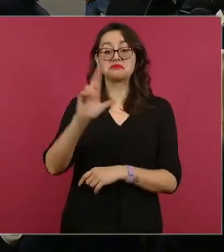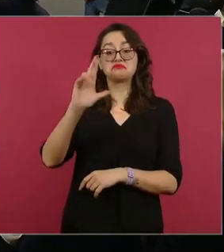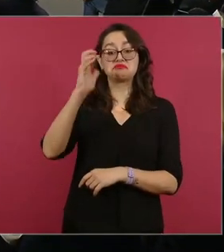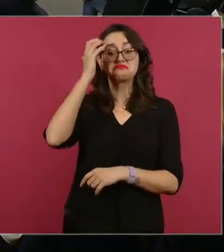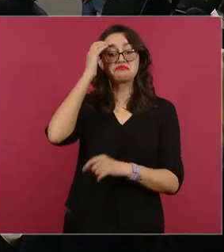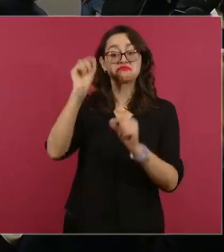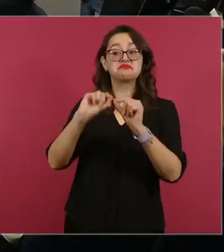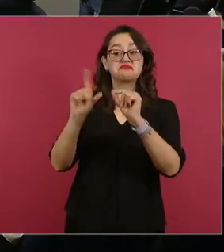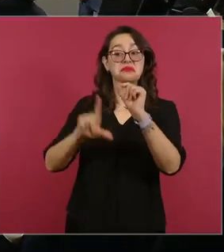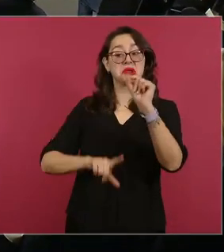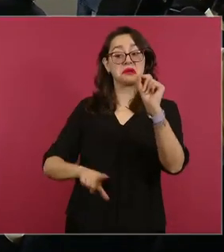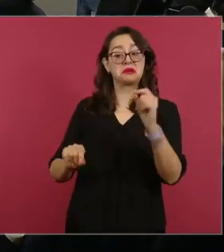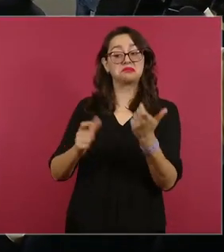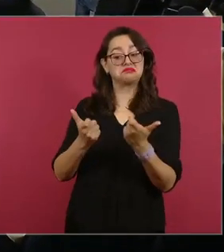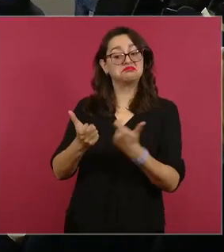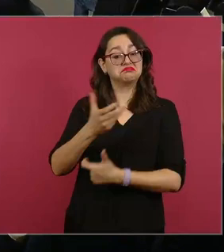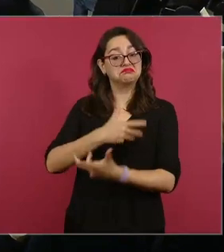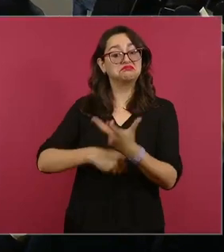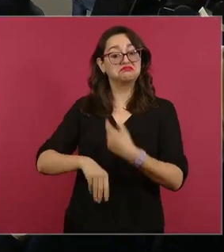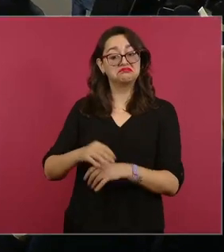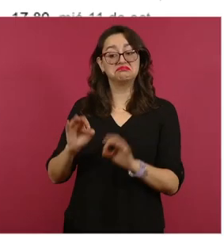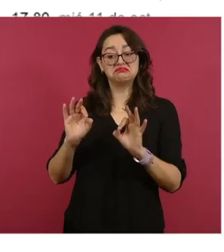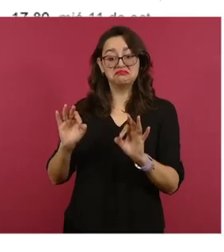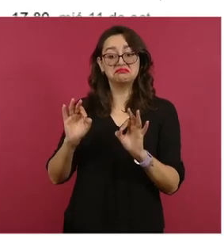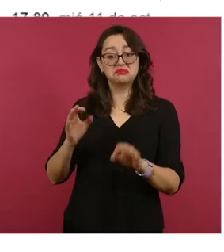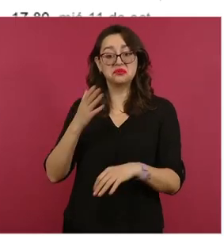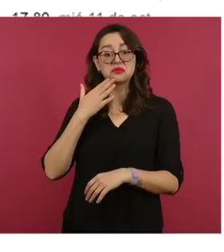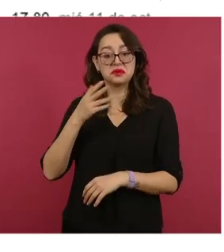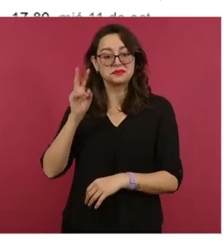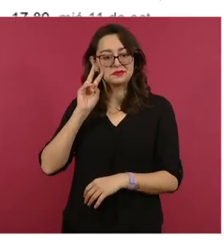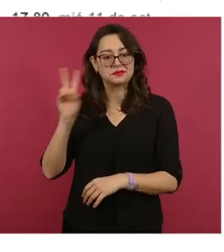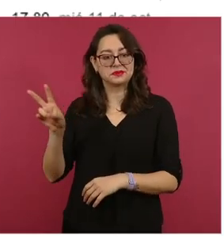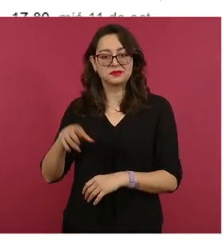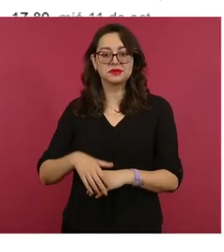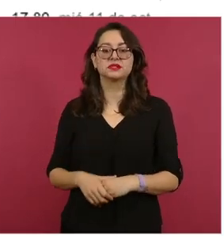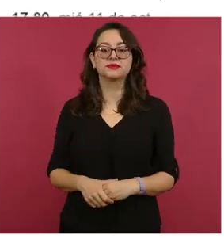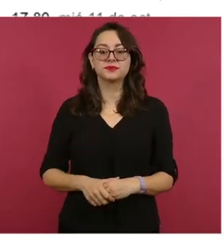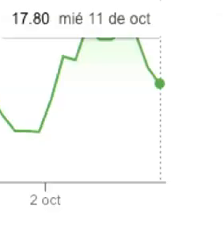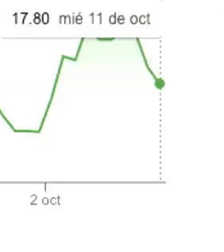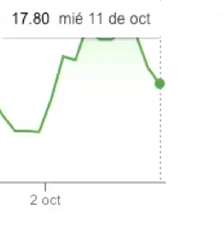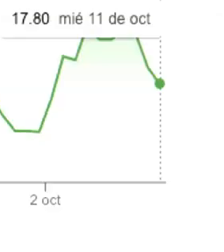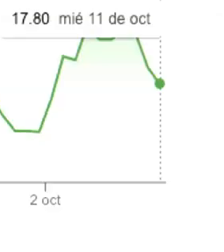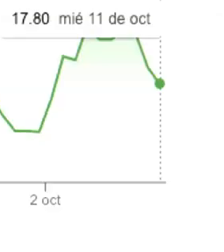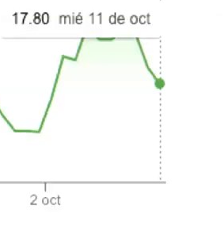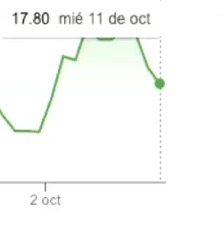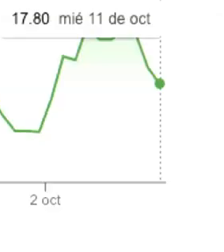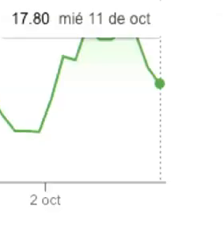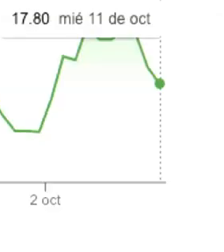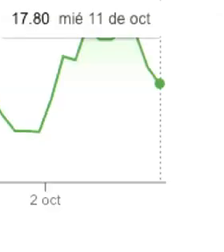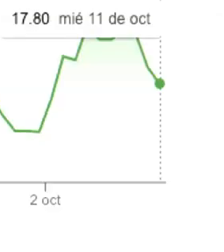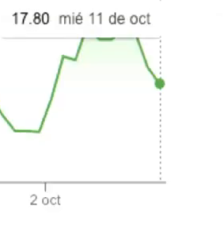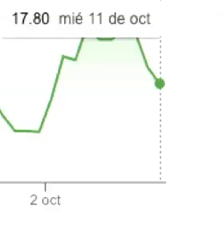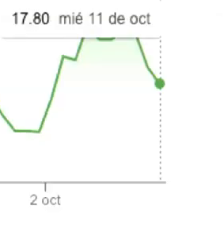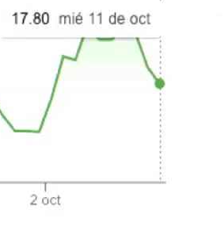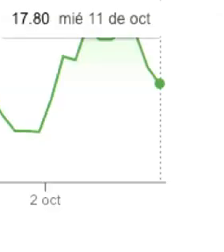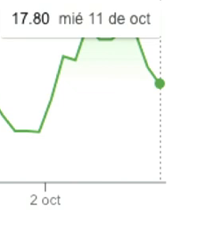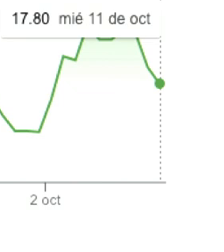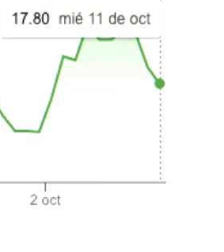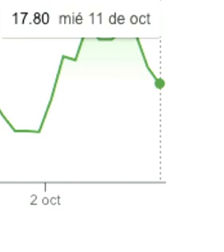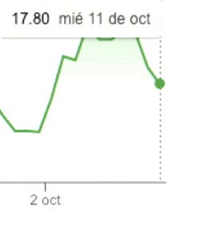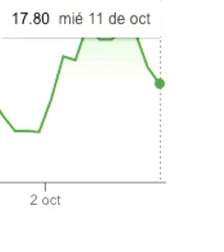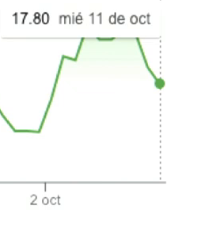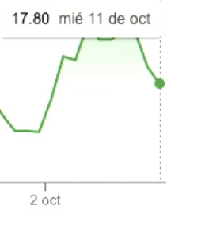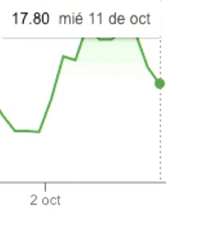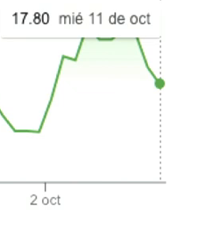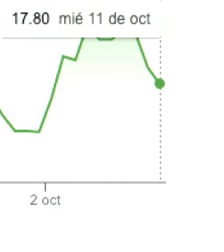hablando muy bien de nuestra economía y esto nos ayuda. Y ha